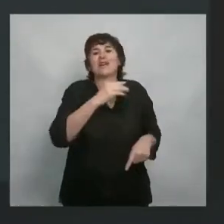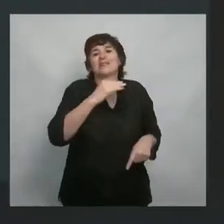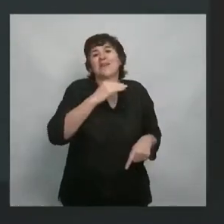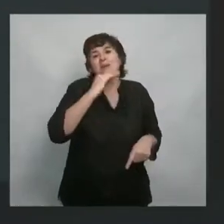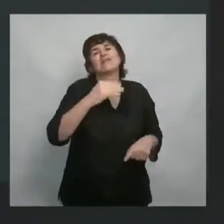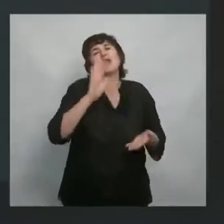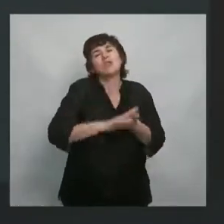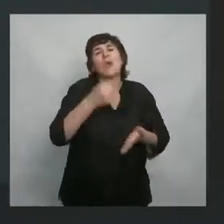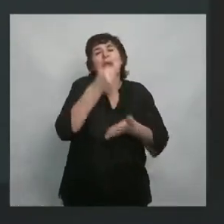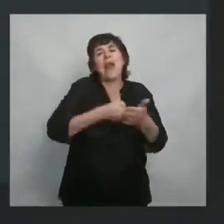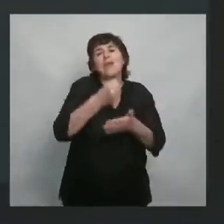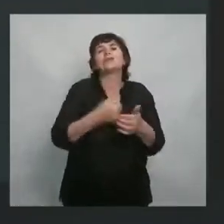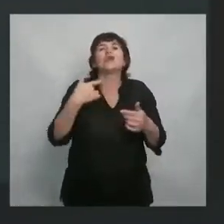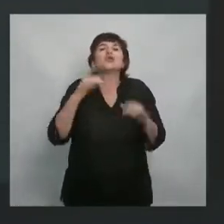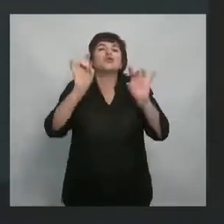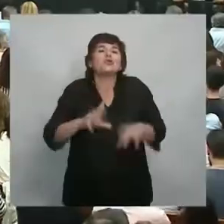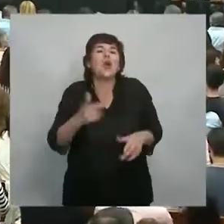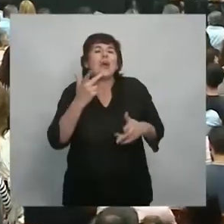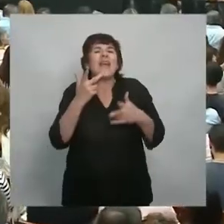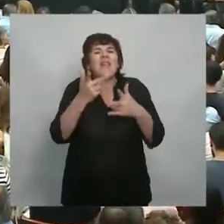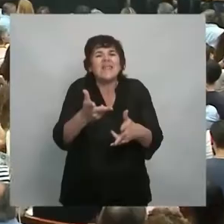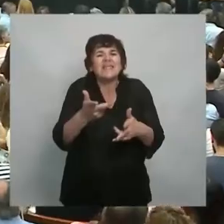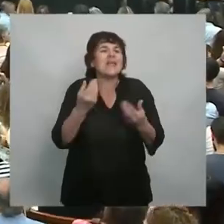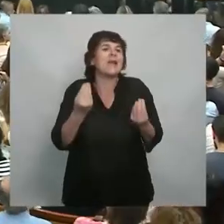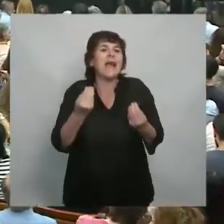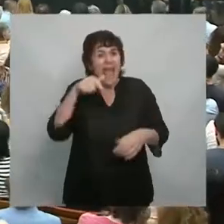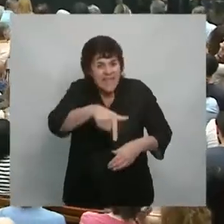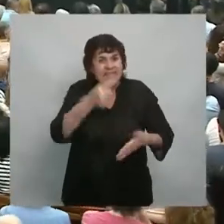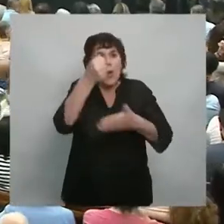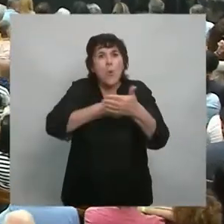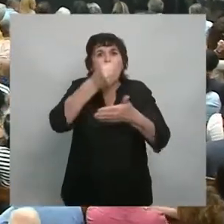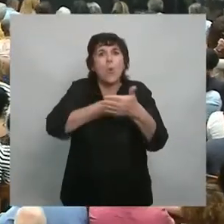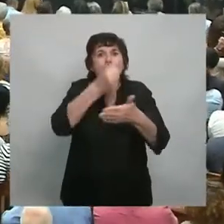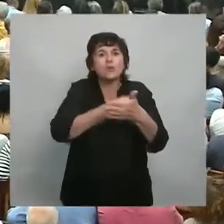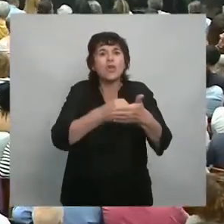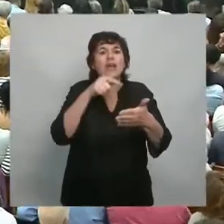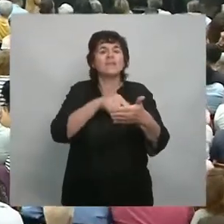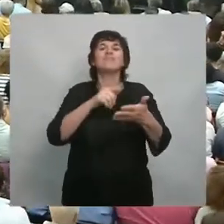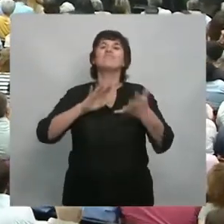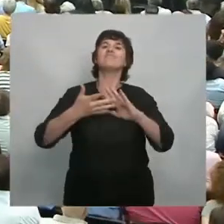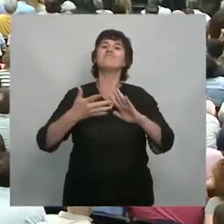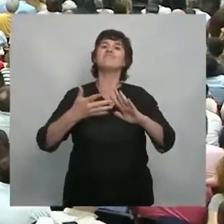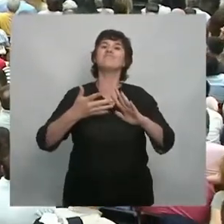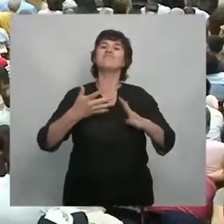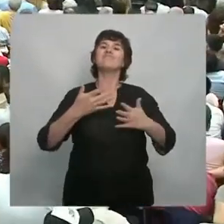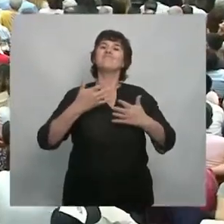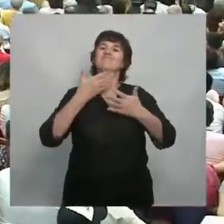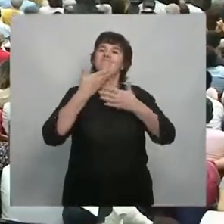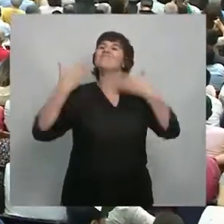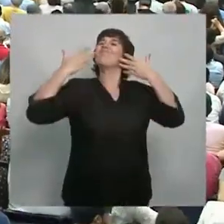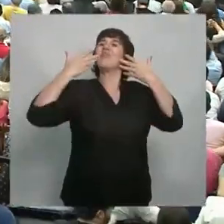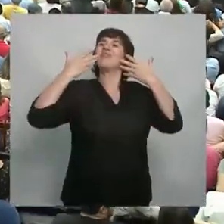sobre estas luchas. Yo quería meramente añadir que parte de estas luchas son unas luchas gozosas, unas luchas de